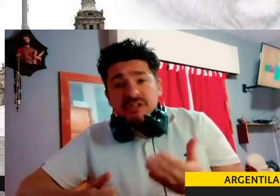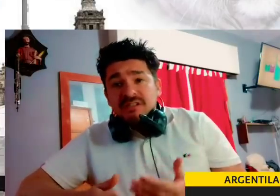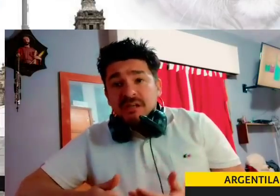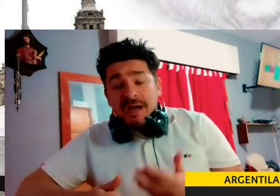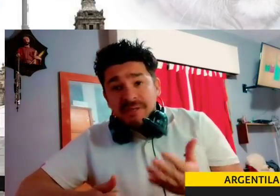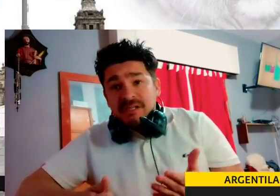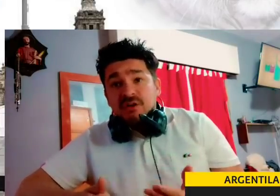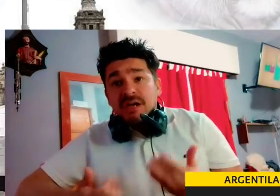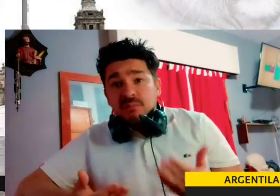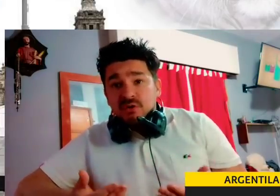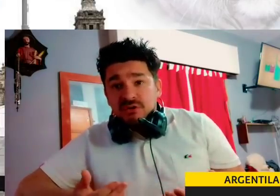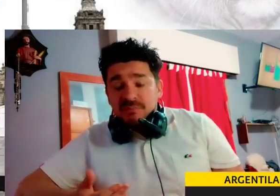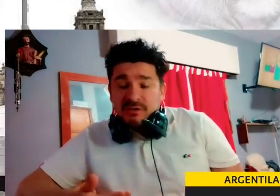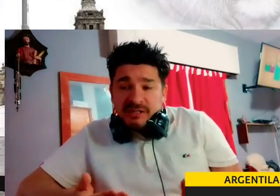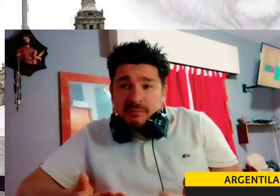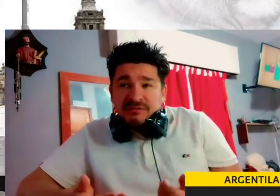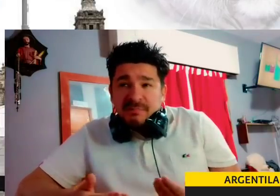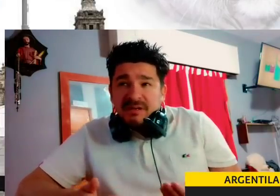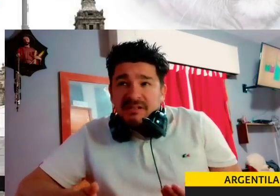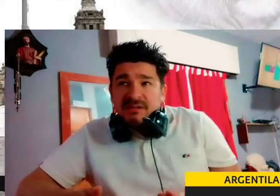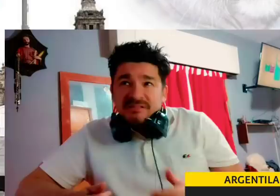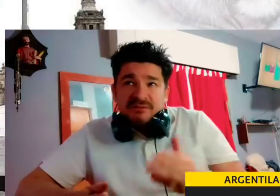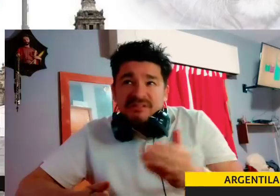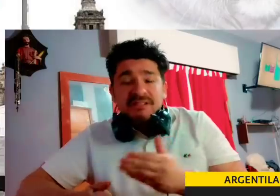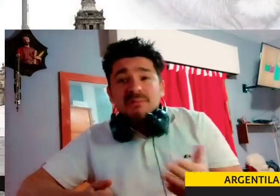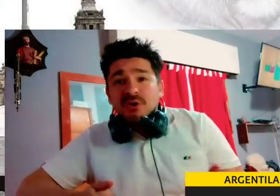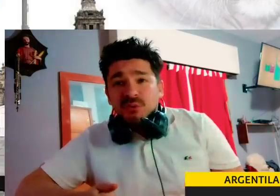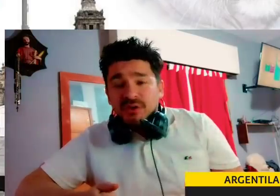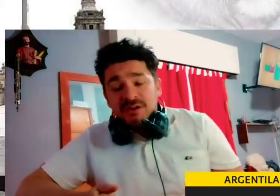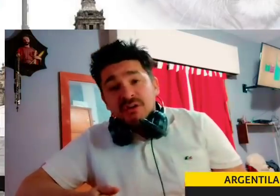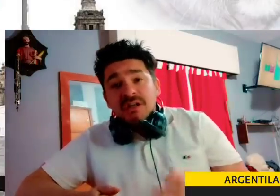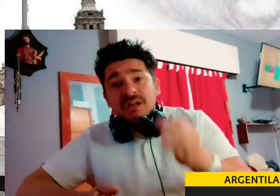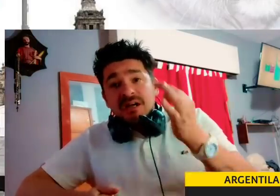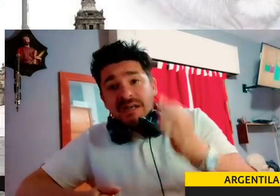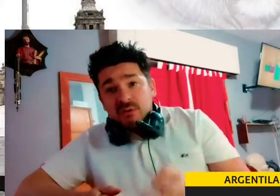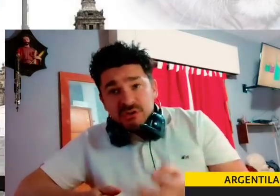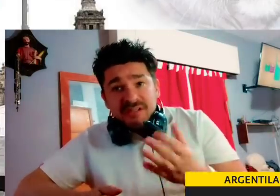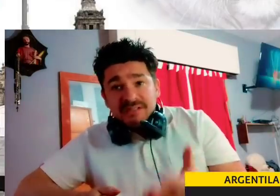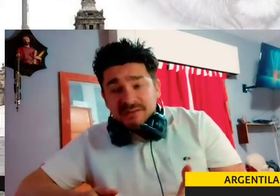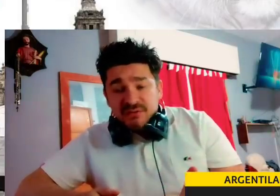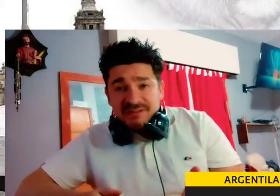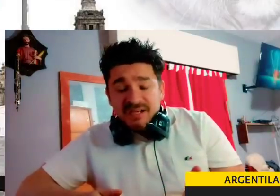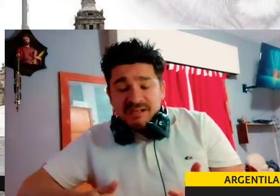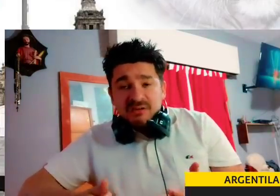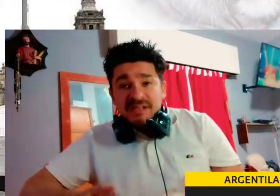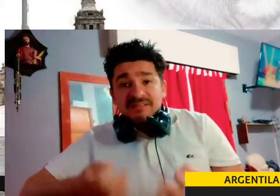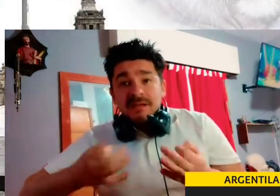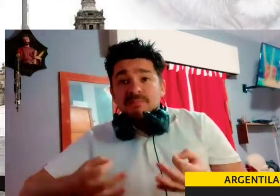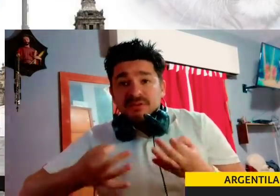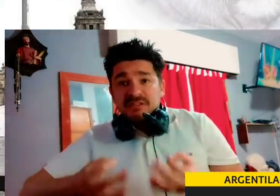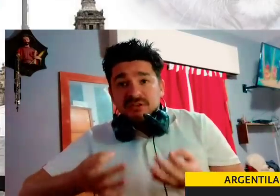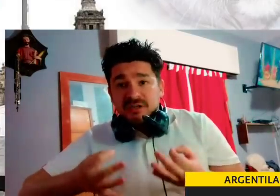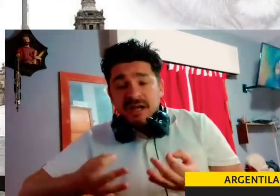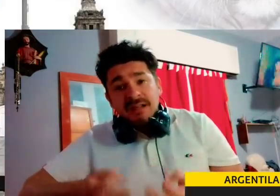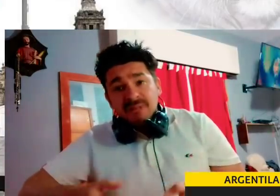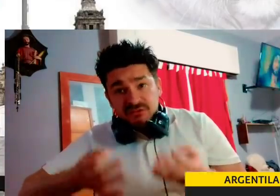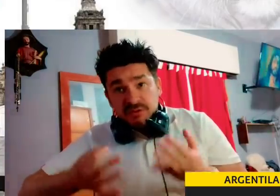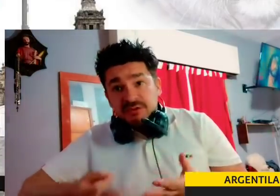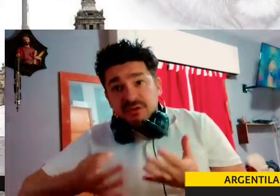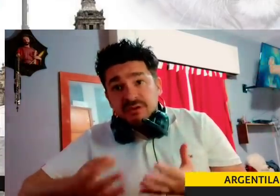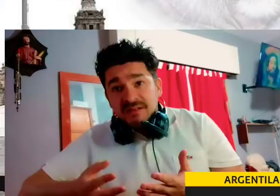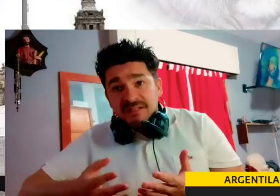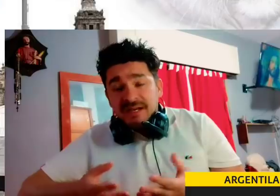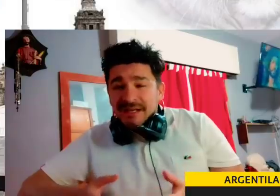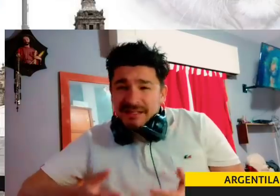enorgullece a México y al mundo, porque como siempre les digo, esa frase tan boluda, ¿no? La unión hacia la fuerza creo que es 100% real,